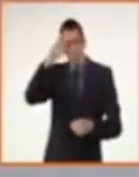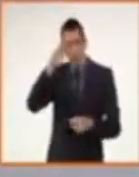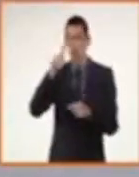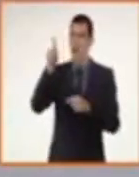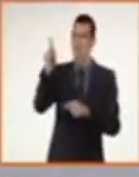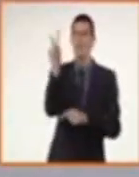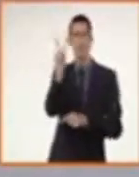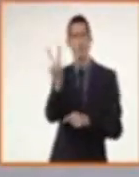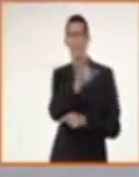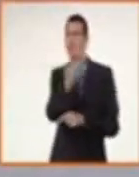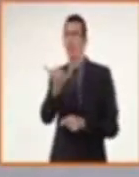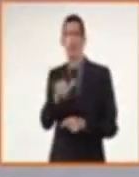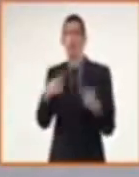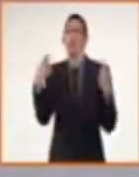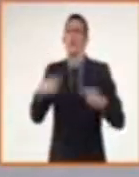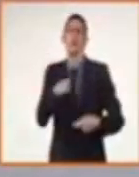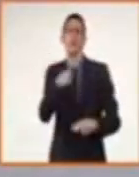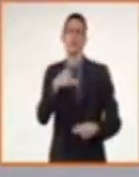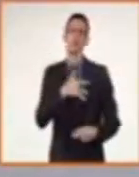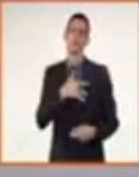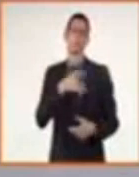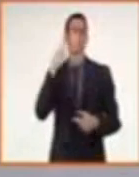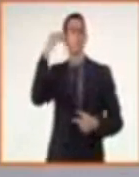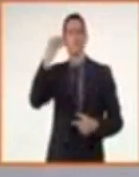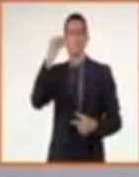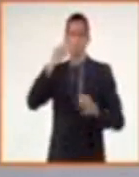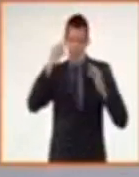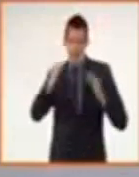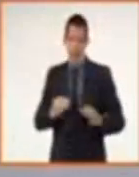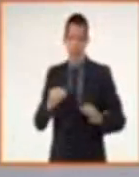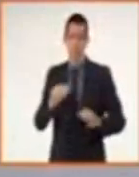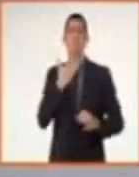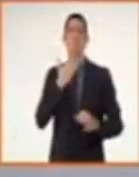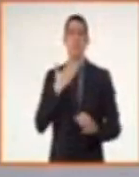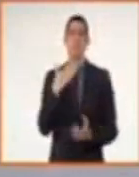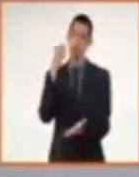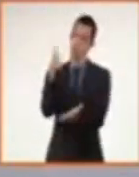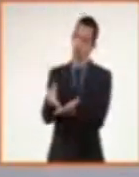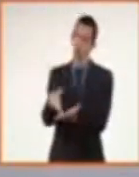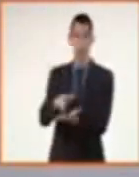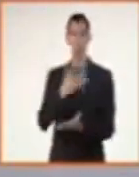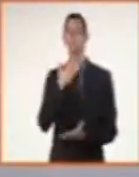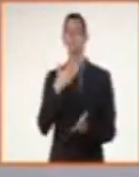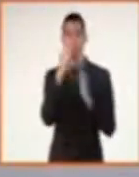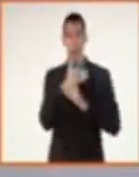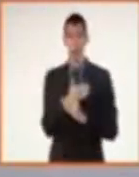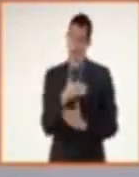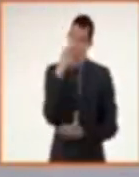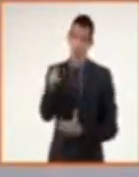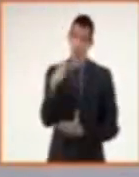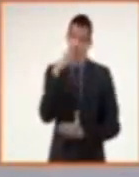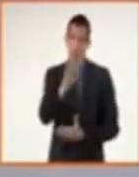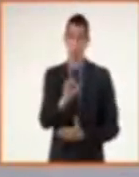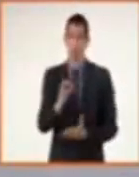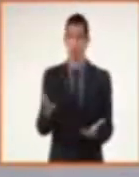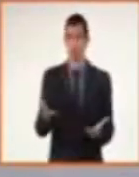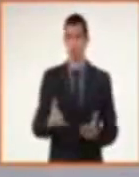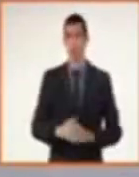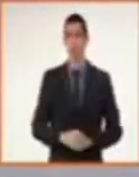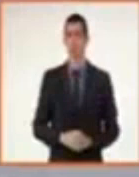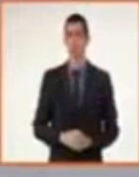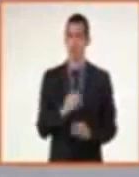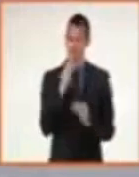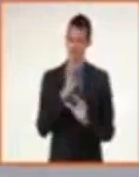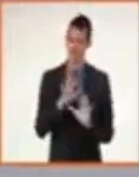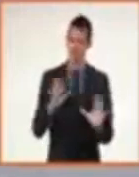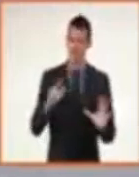hacer a lo interno de la sociedad y que son los retos que también estaremos hablando en la mesa redonda, porque yo no lo vería todo en blanco y negro, lo